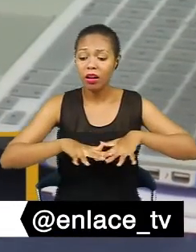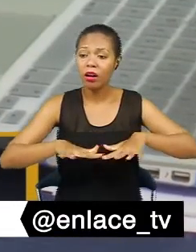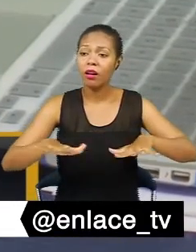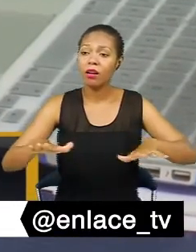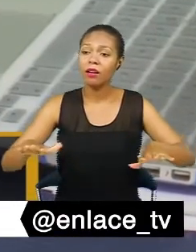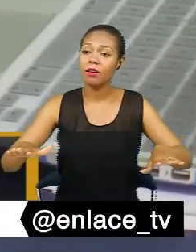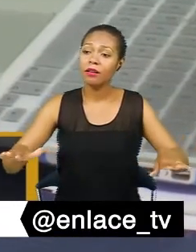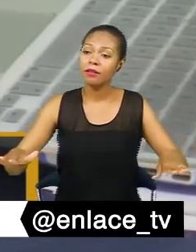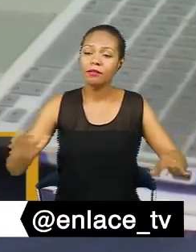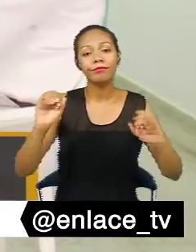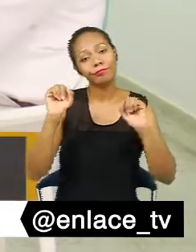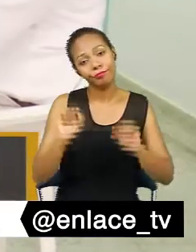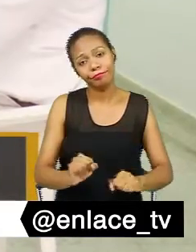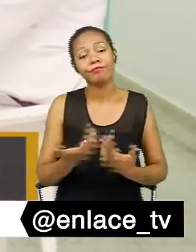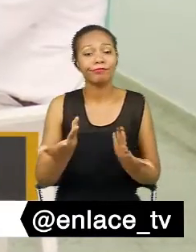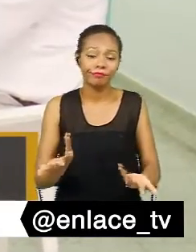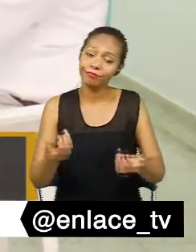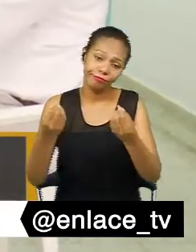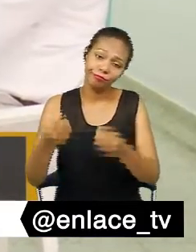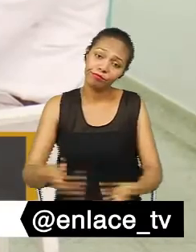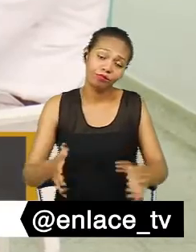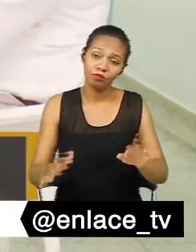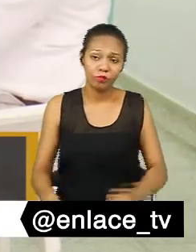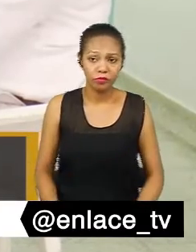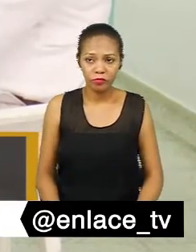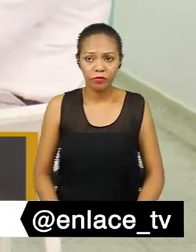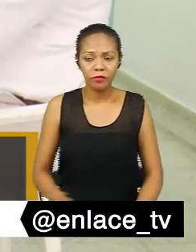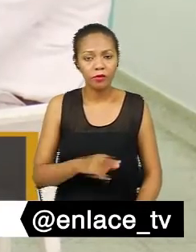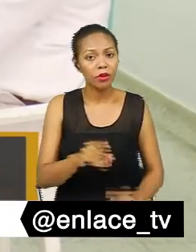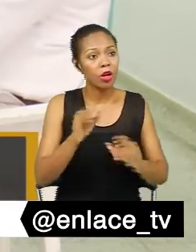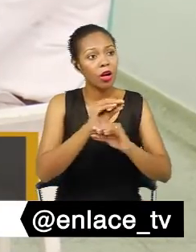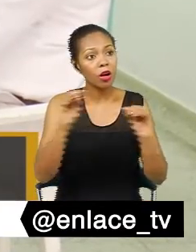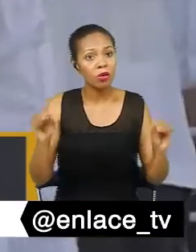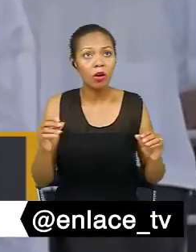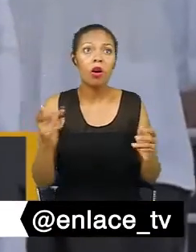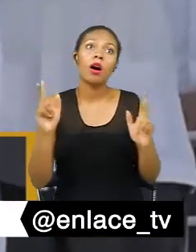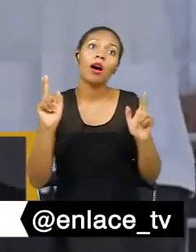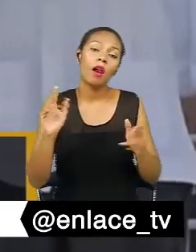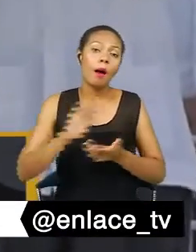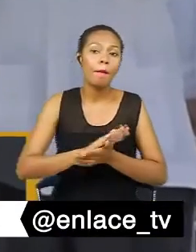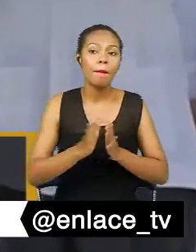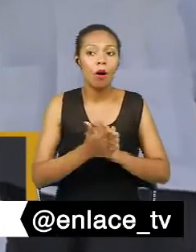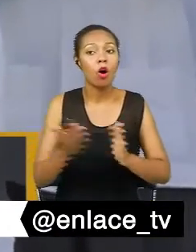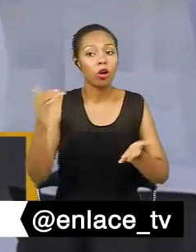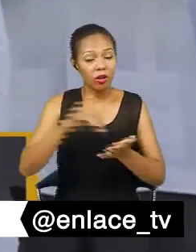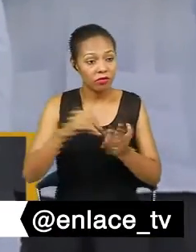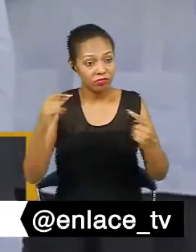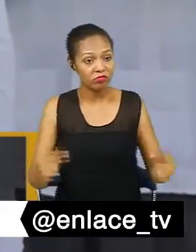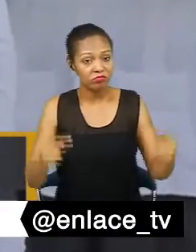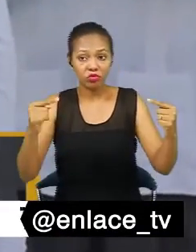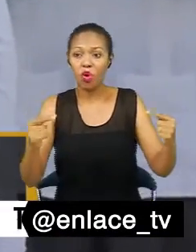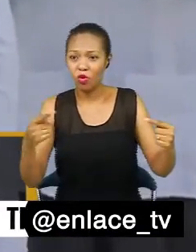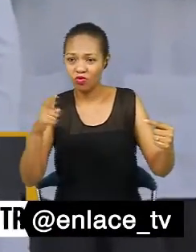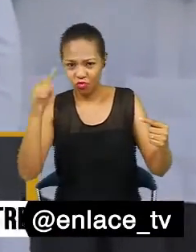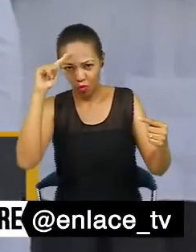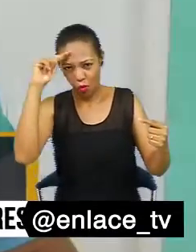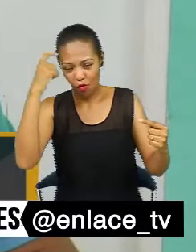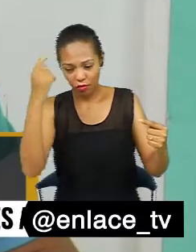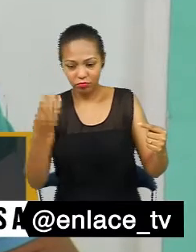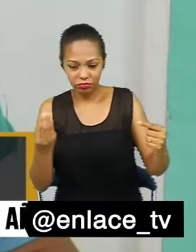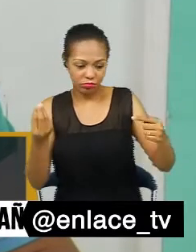humanos que, a pesar de lo imprevisto del anuncio, la voluntad de paz evite nuevas confrontaciones entre el Estado y las FARC. Pero